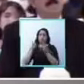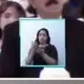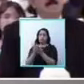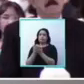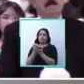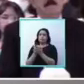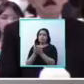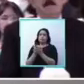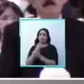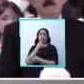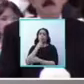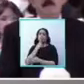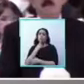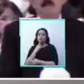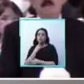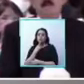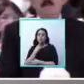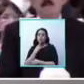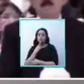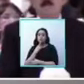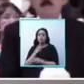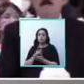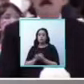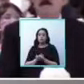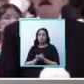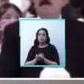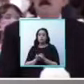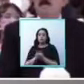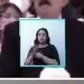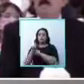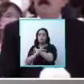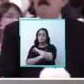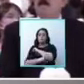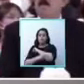¿verdad?, en los cuales supuestamente hubo un pequeño despliegue,